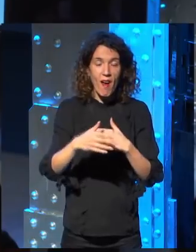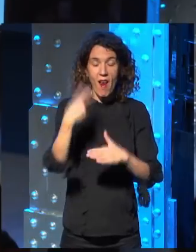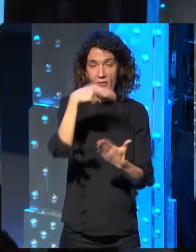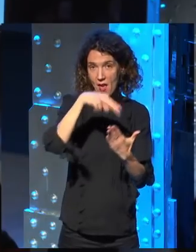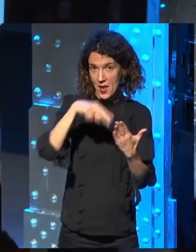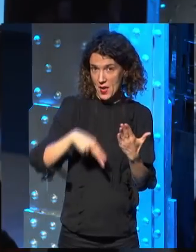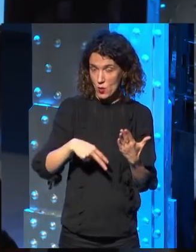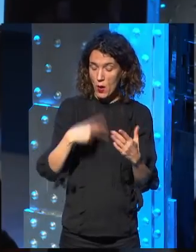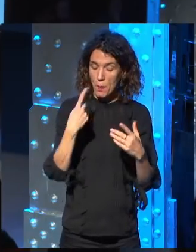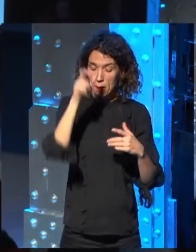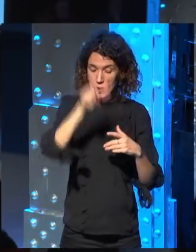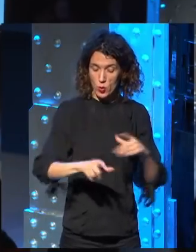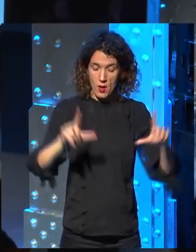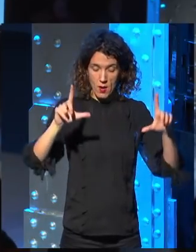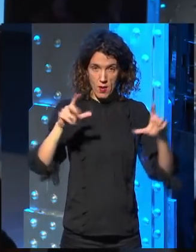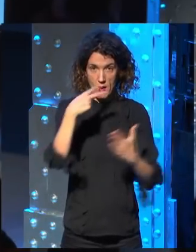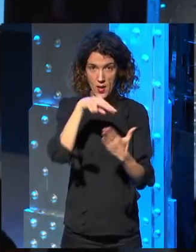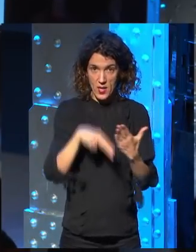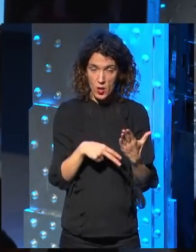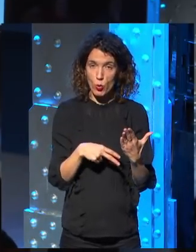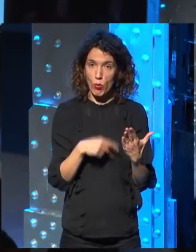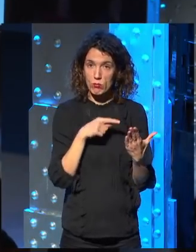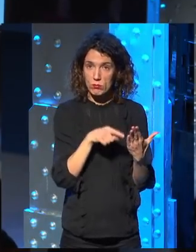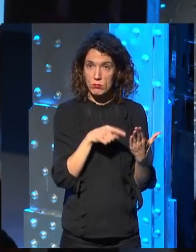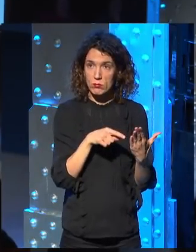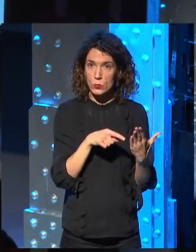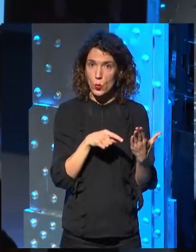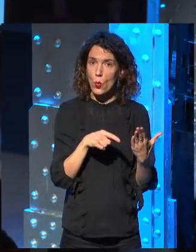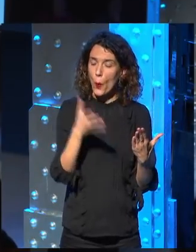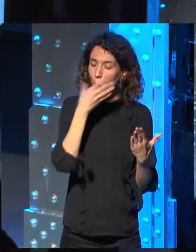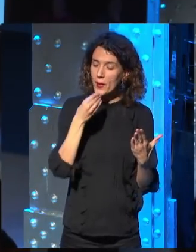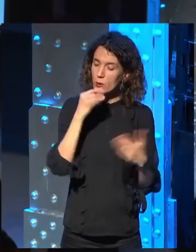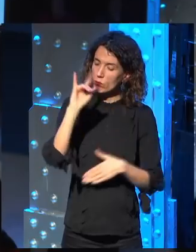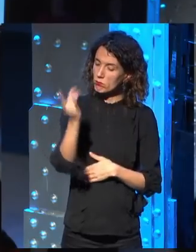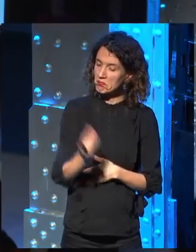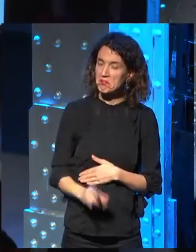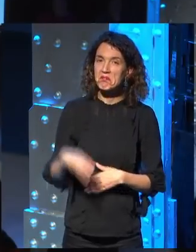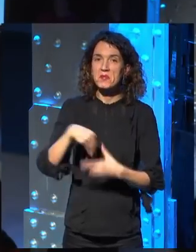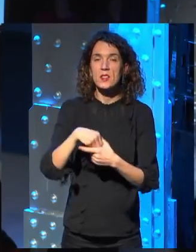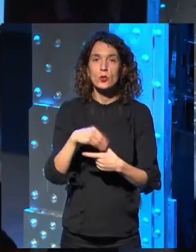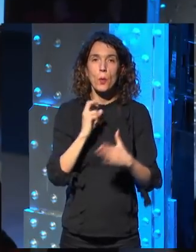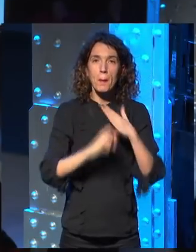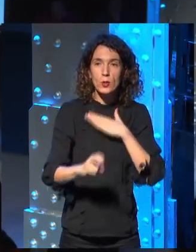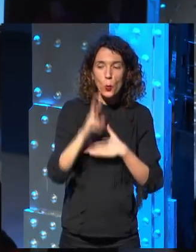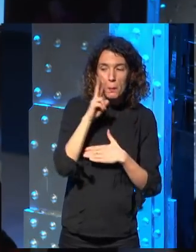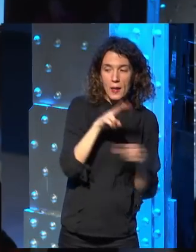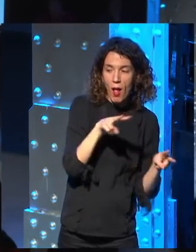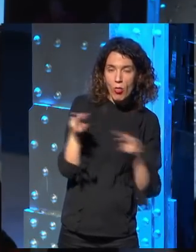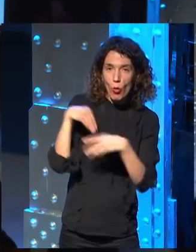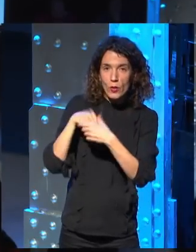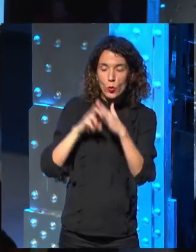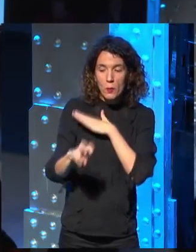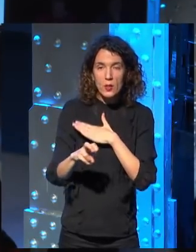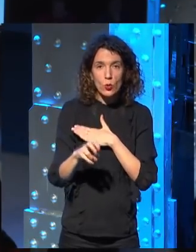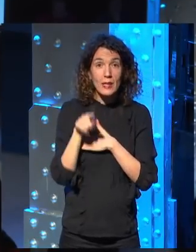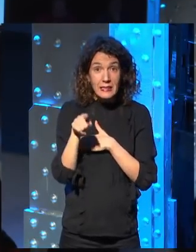¿no? Es decir, una persona leyendo y una mujer leyendo es muy atractivo. de ver en el metro. Yo siempre voy fijándome en eso, ¿no? Y esta